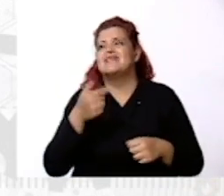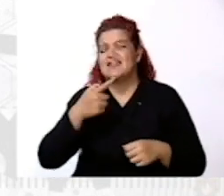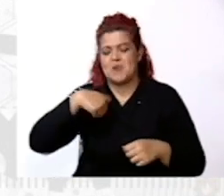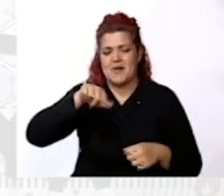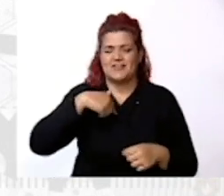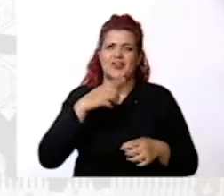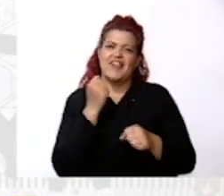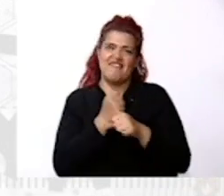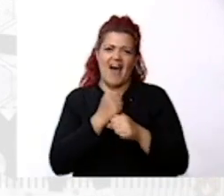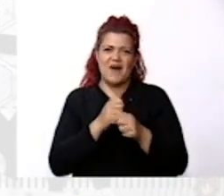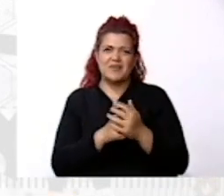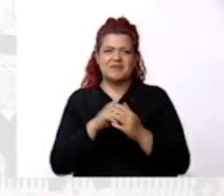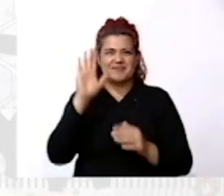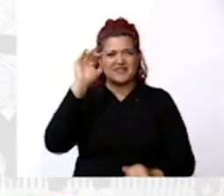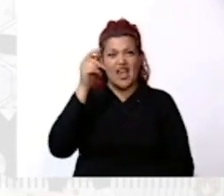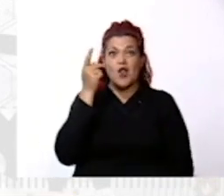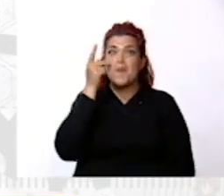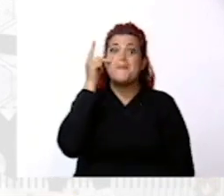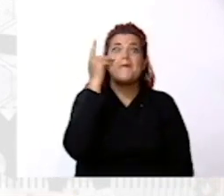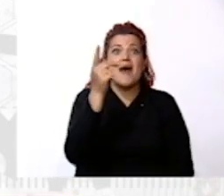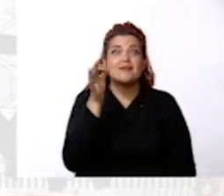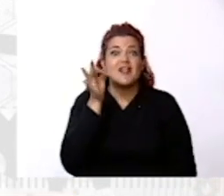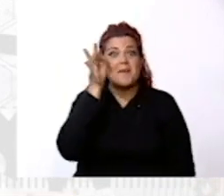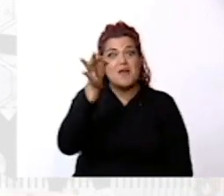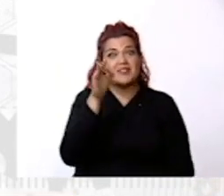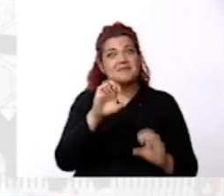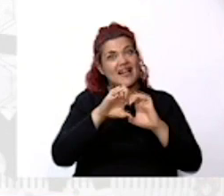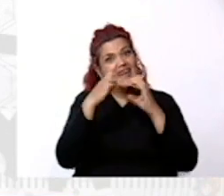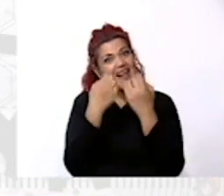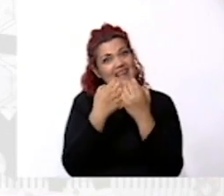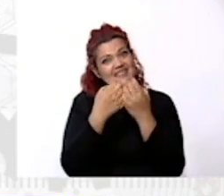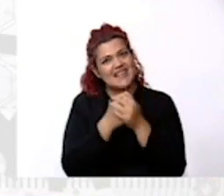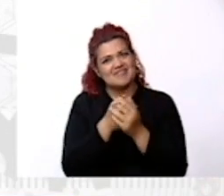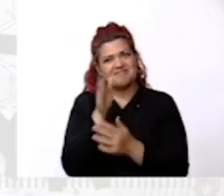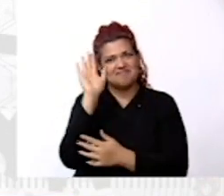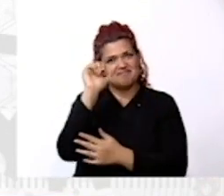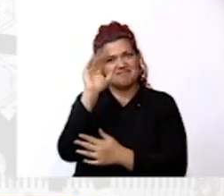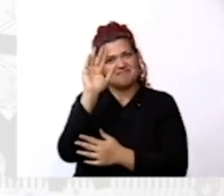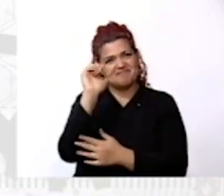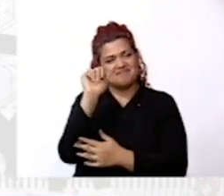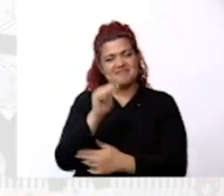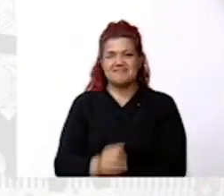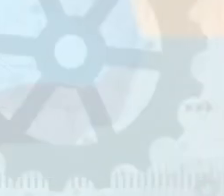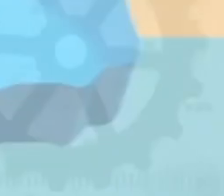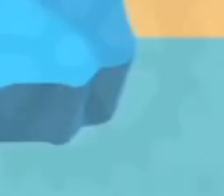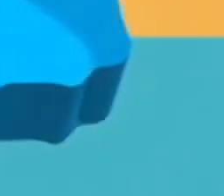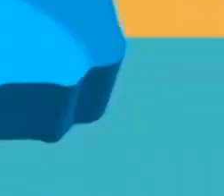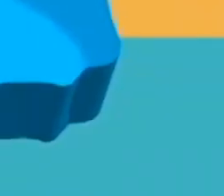nuestro trabajo. Nos vemos en la próxima clase. ¡Hasta luego!